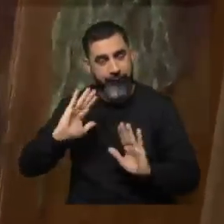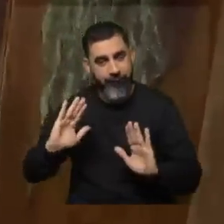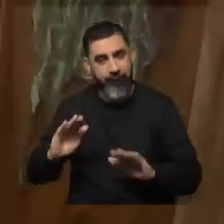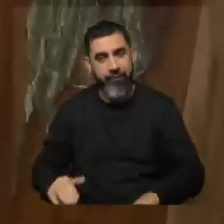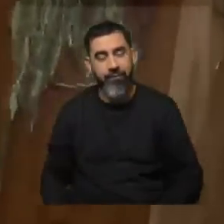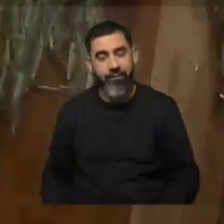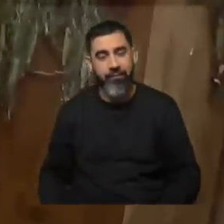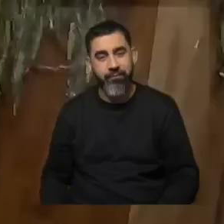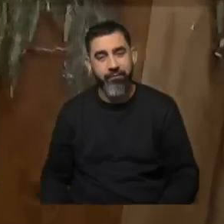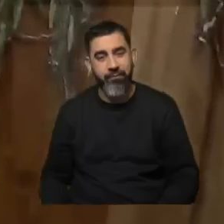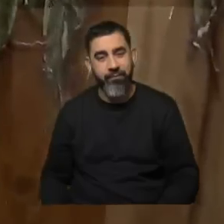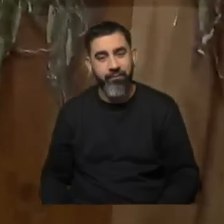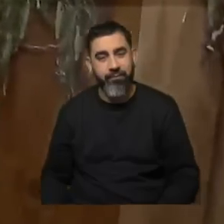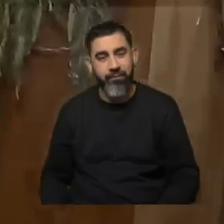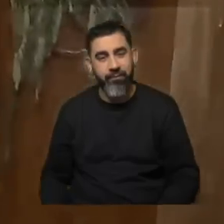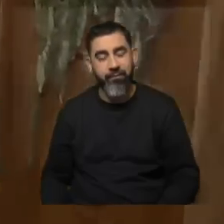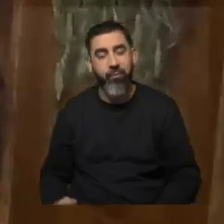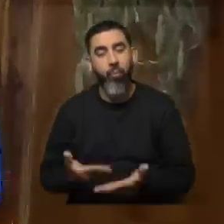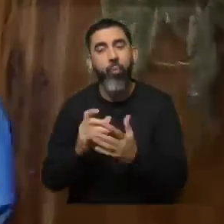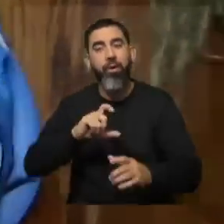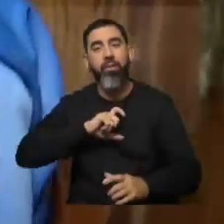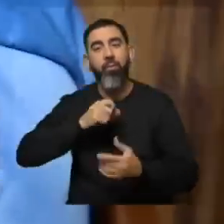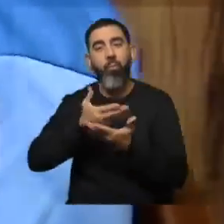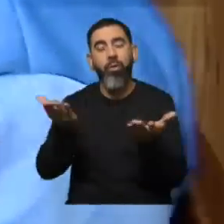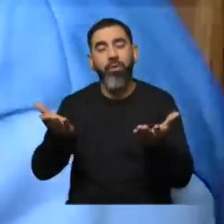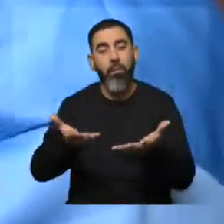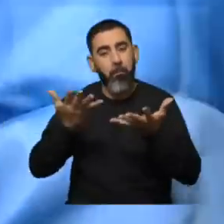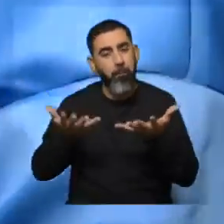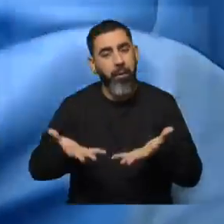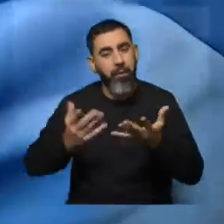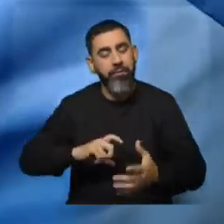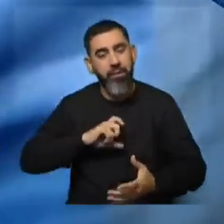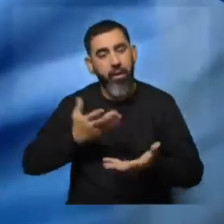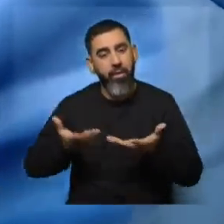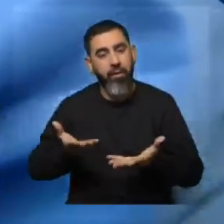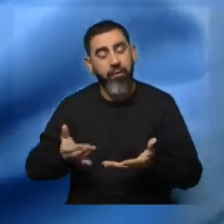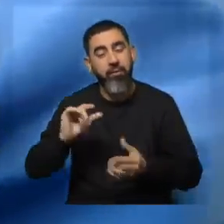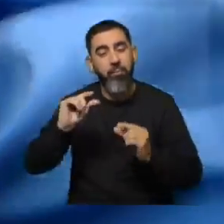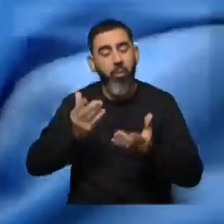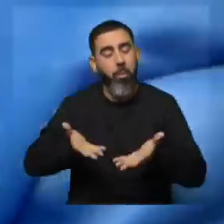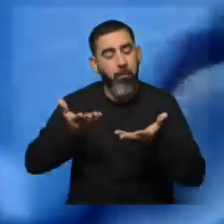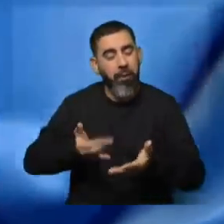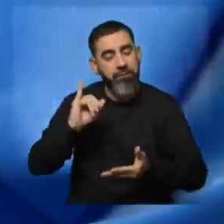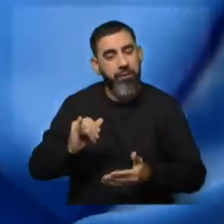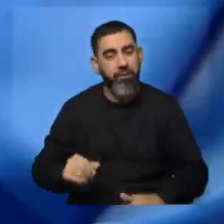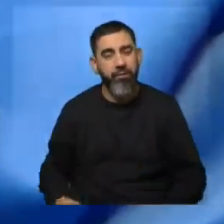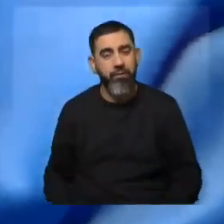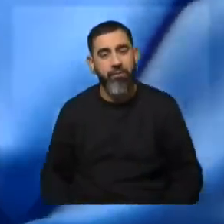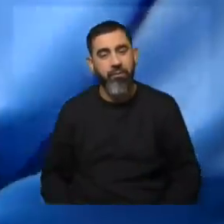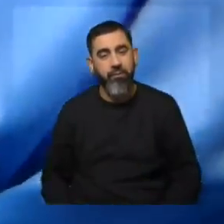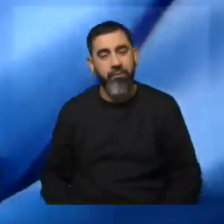y está eso muéstreme la medalla pesa eso eh Sí un poco pesa así